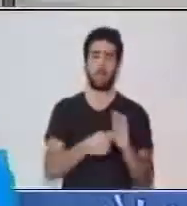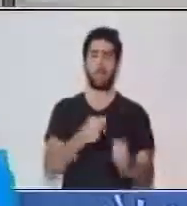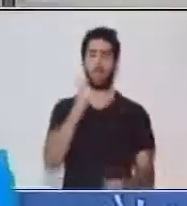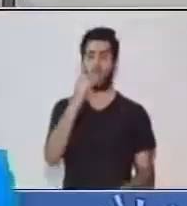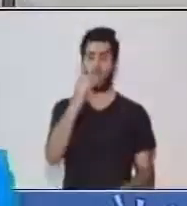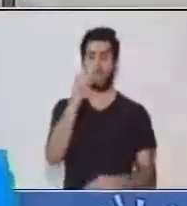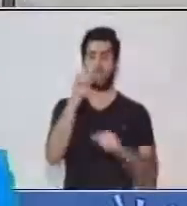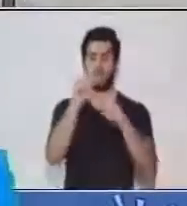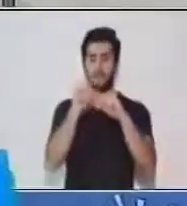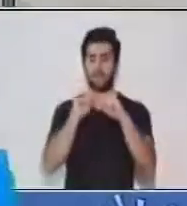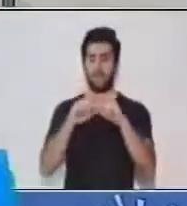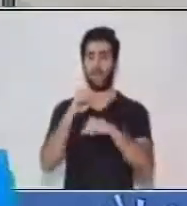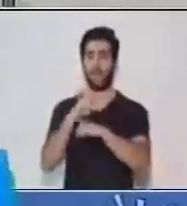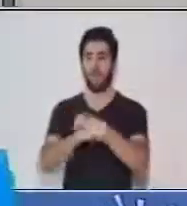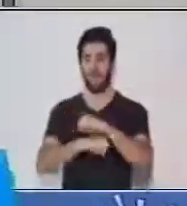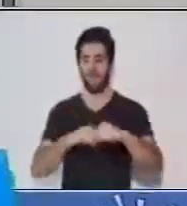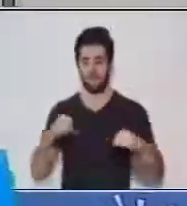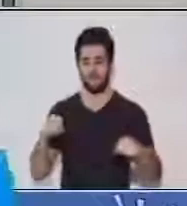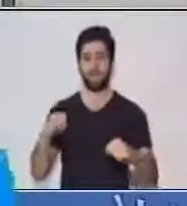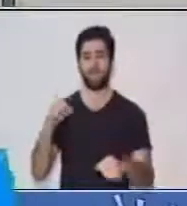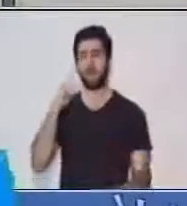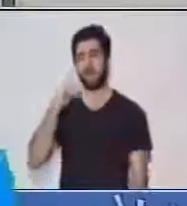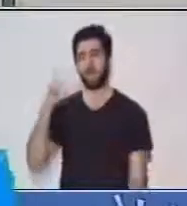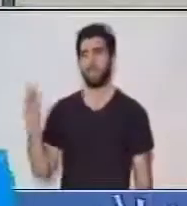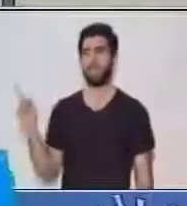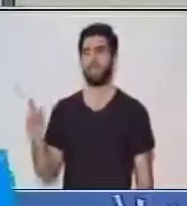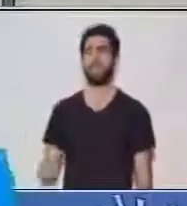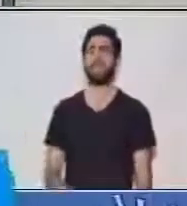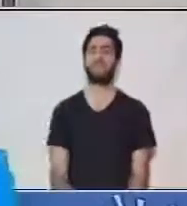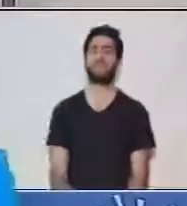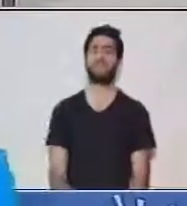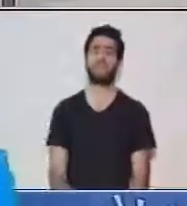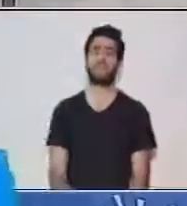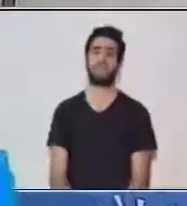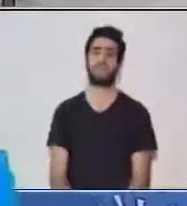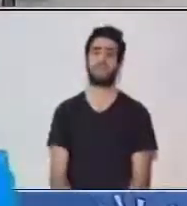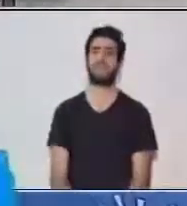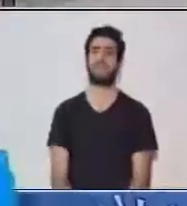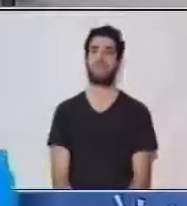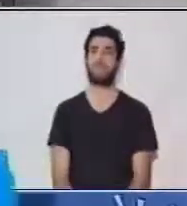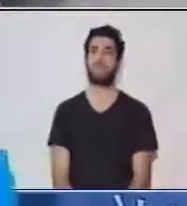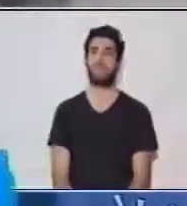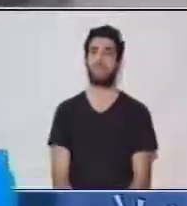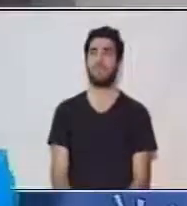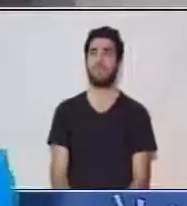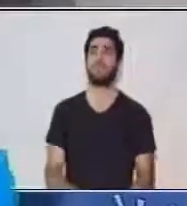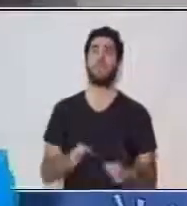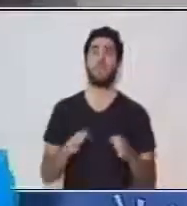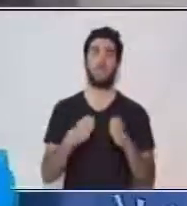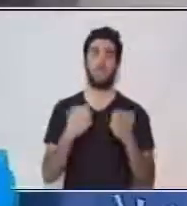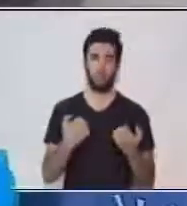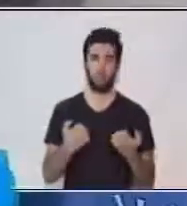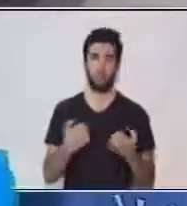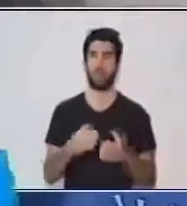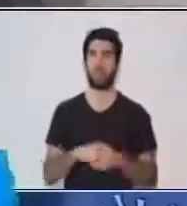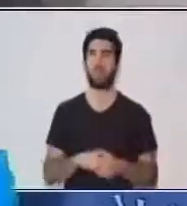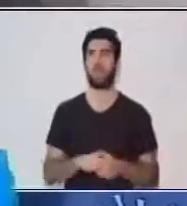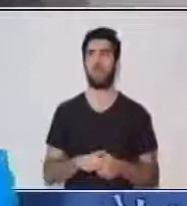la frecuencia del movimiento, la frecuencia en ciclos. Entonces vamos a tener 1